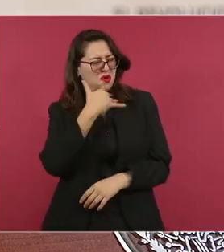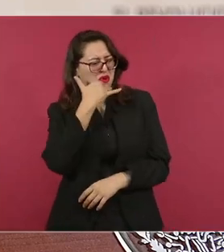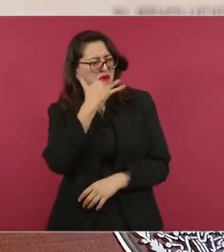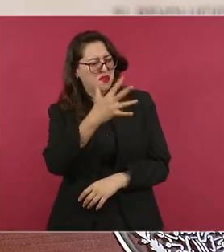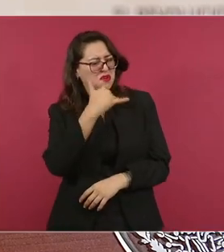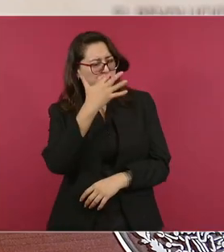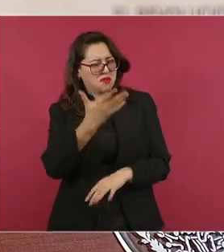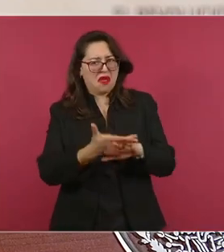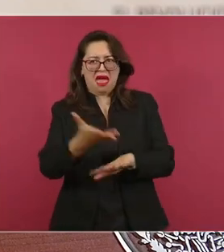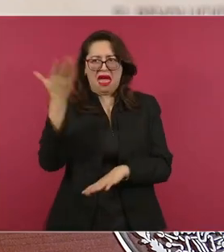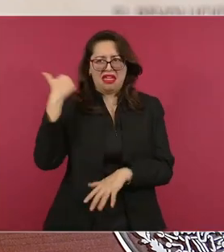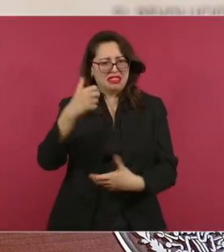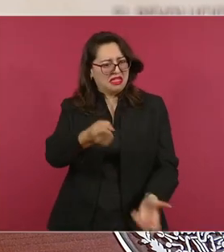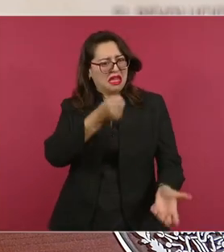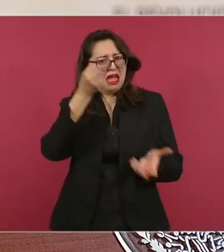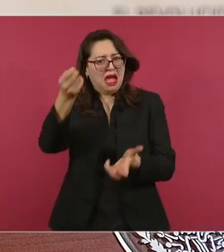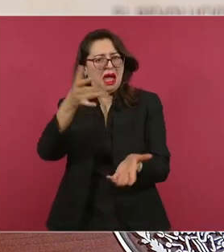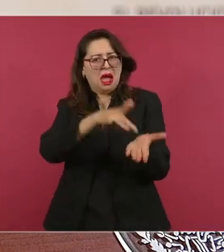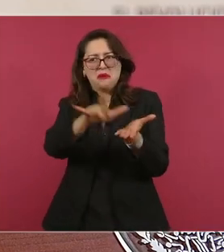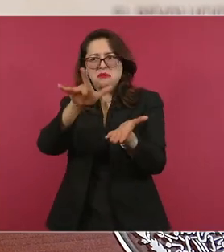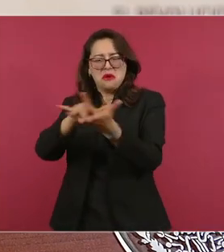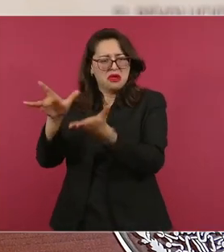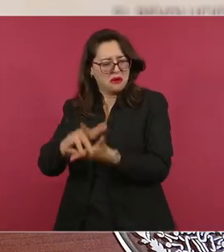iban a estar pensando